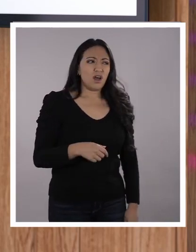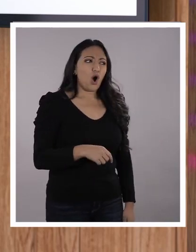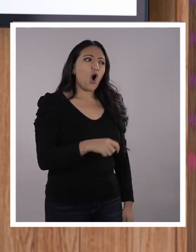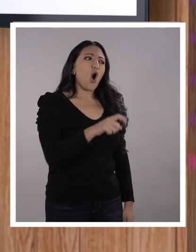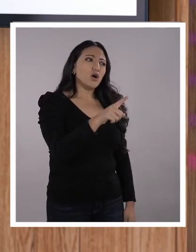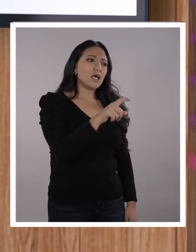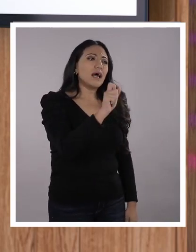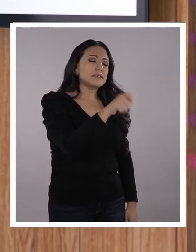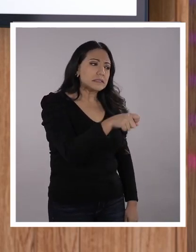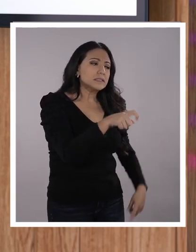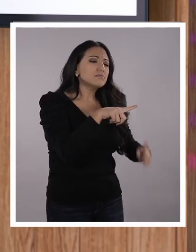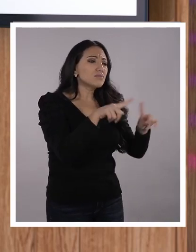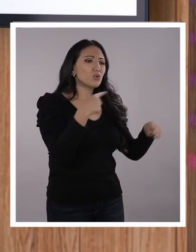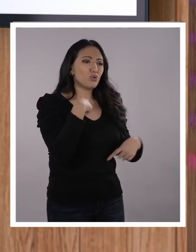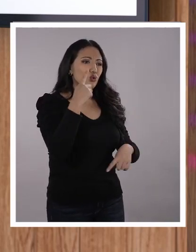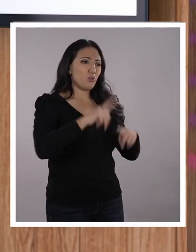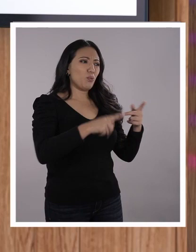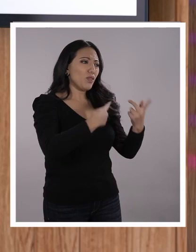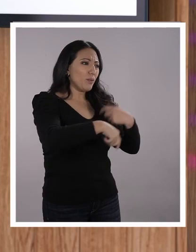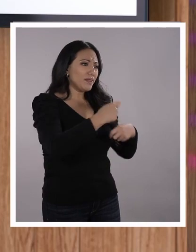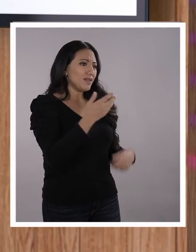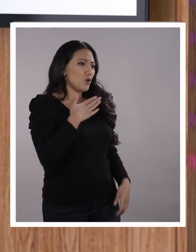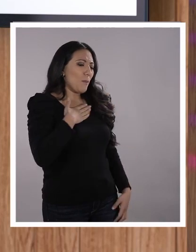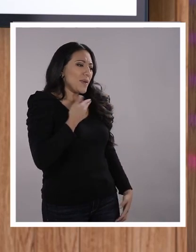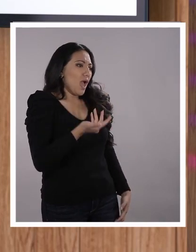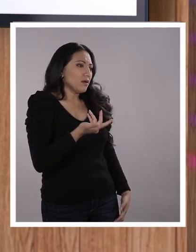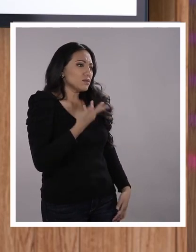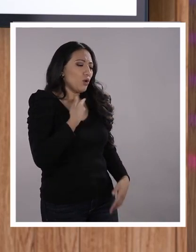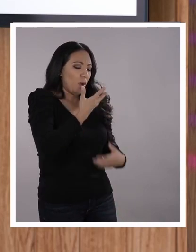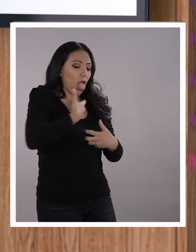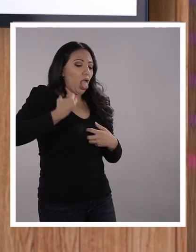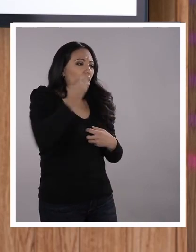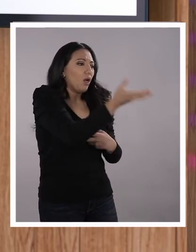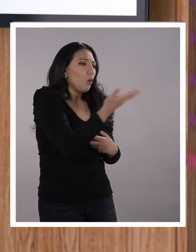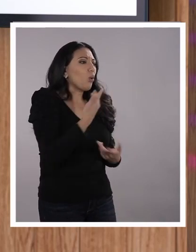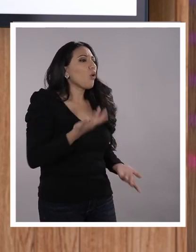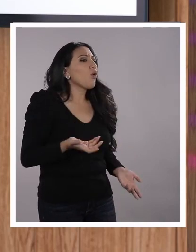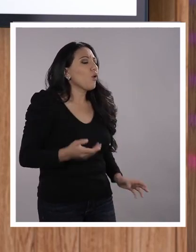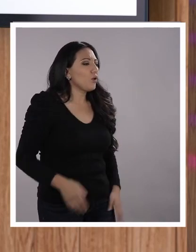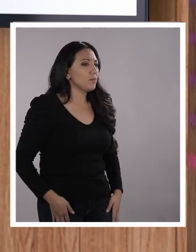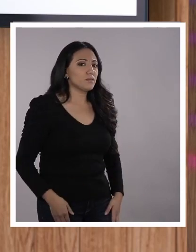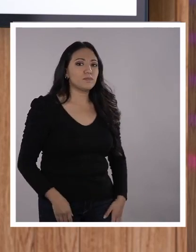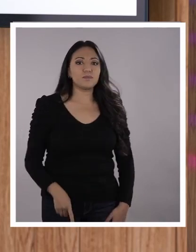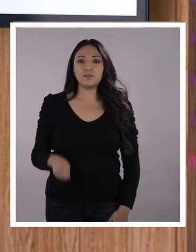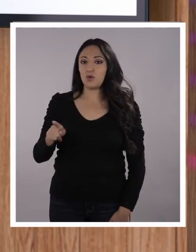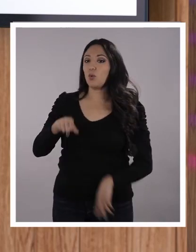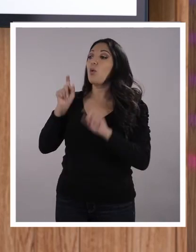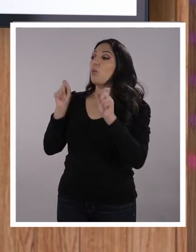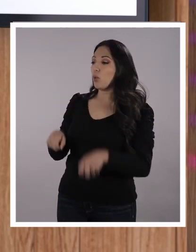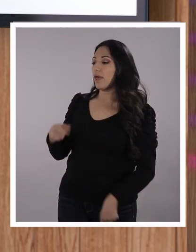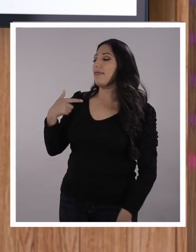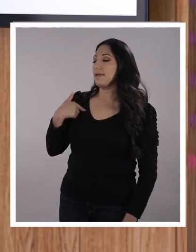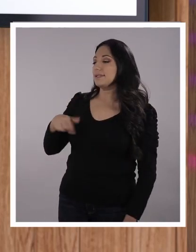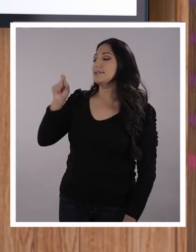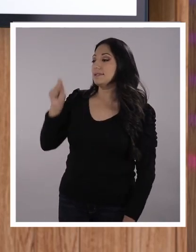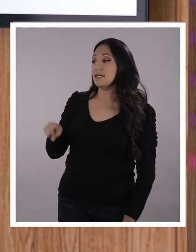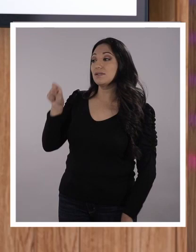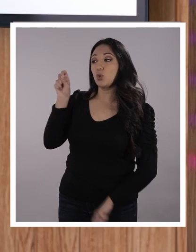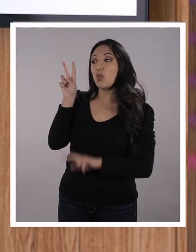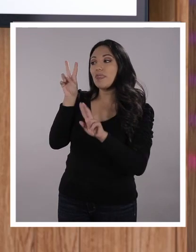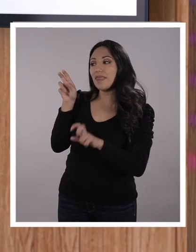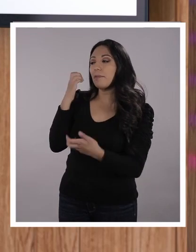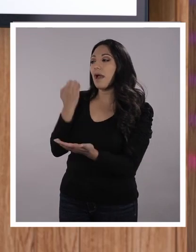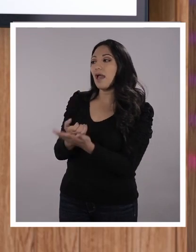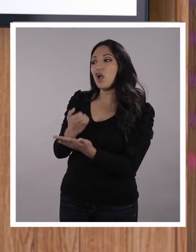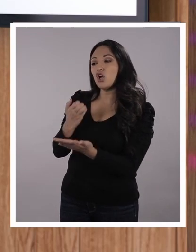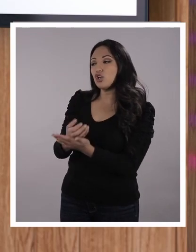que por más que quisiera venderlas, no las puedo vender porque no las puedo comerciar. Si las puedes vender, Santi, yo sé que es un